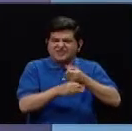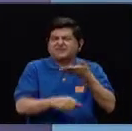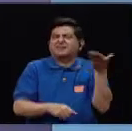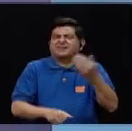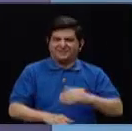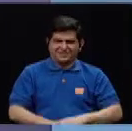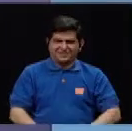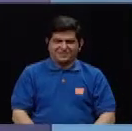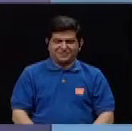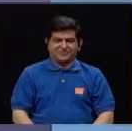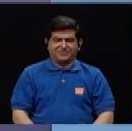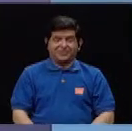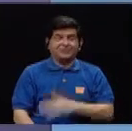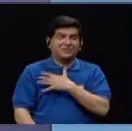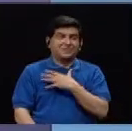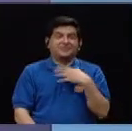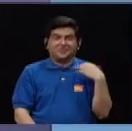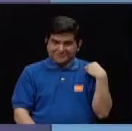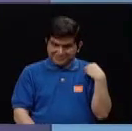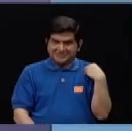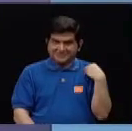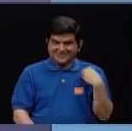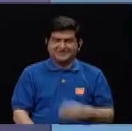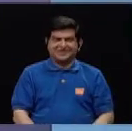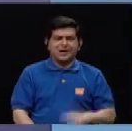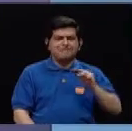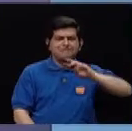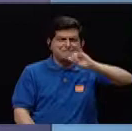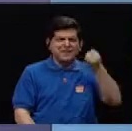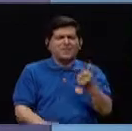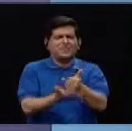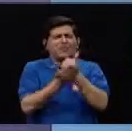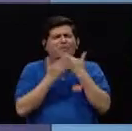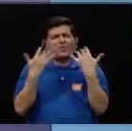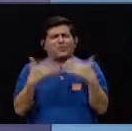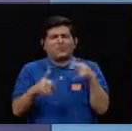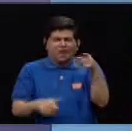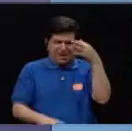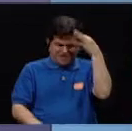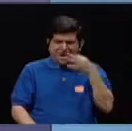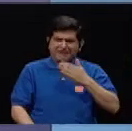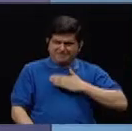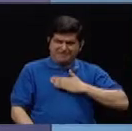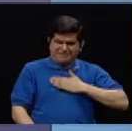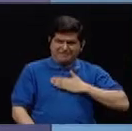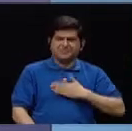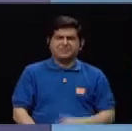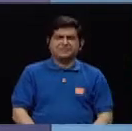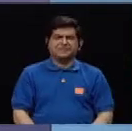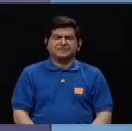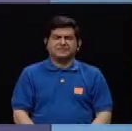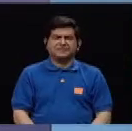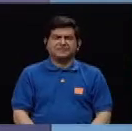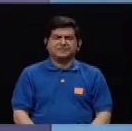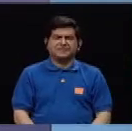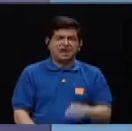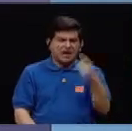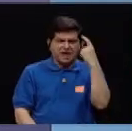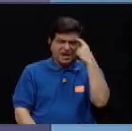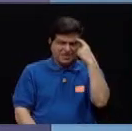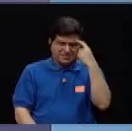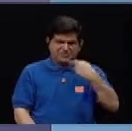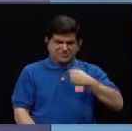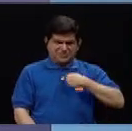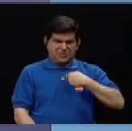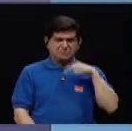producción? Me encanta porque Maureen me ayudó muchísimo. Ella creyó mucho en mí. Ella pensó